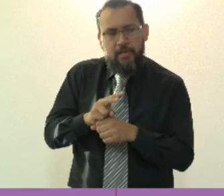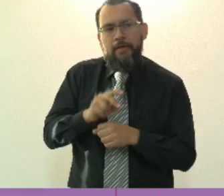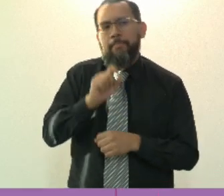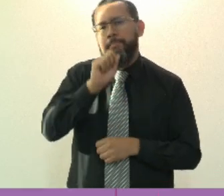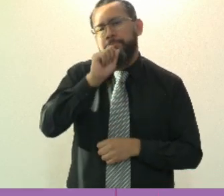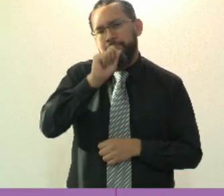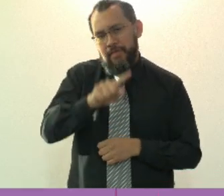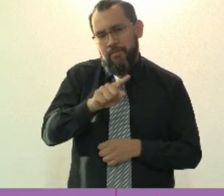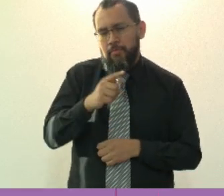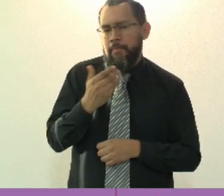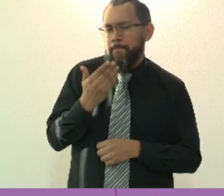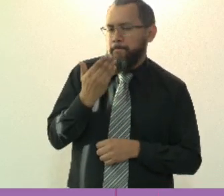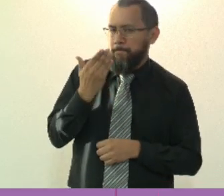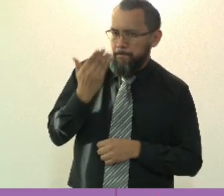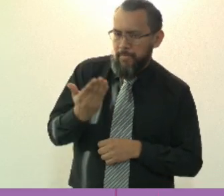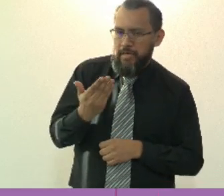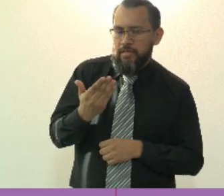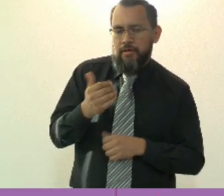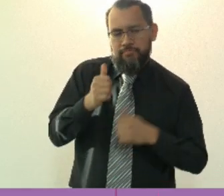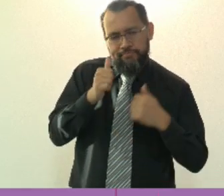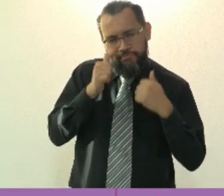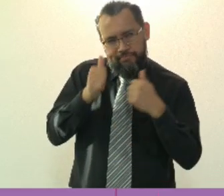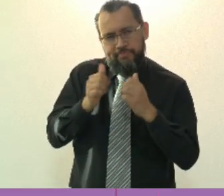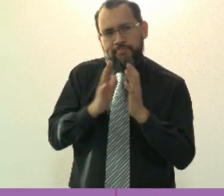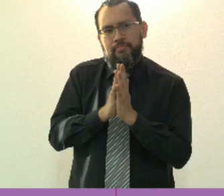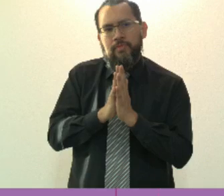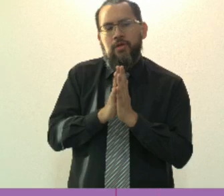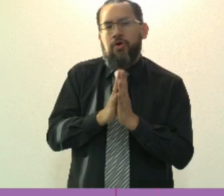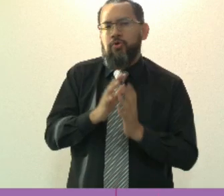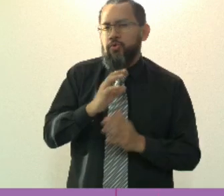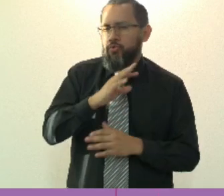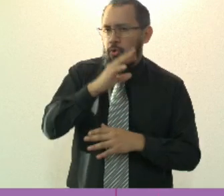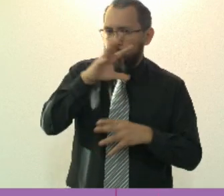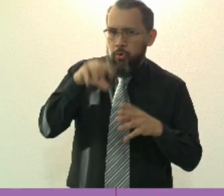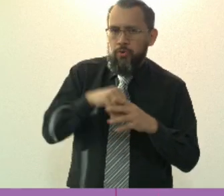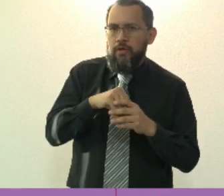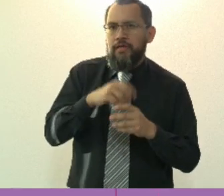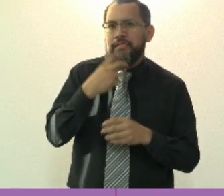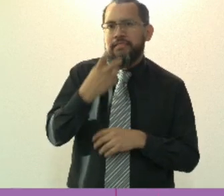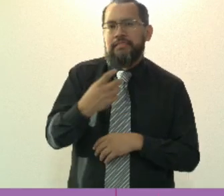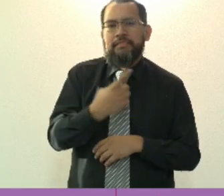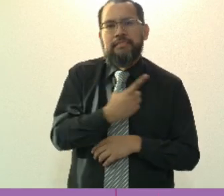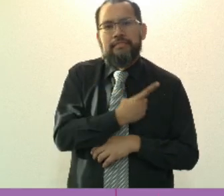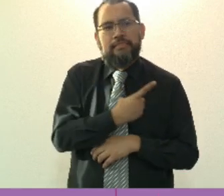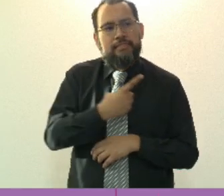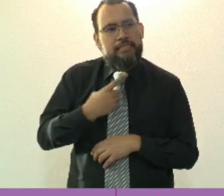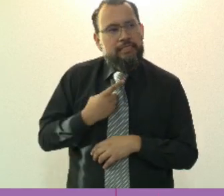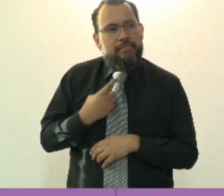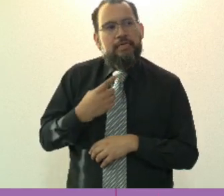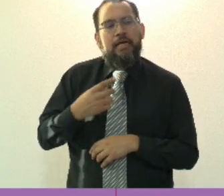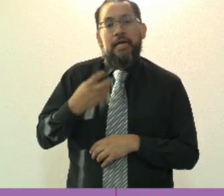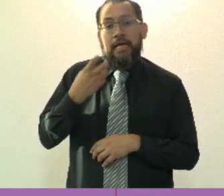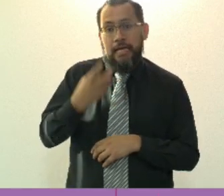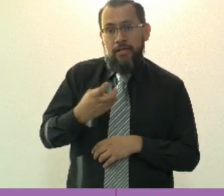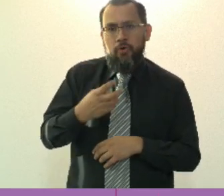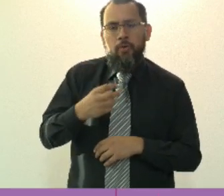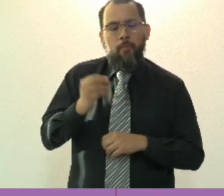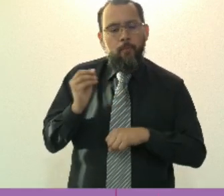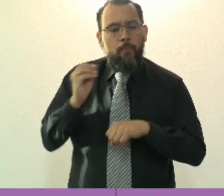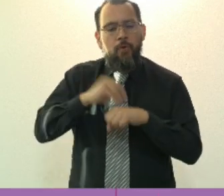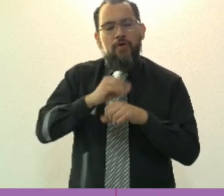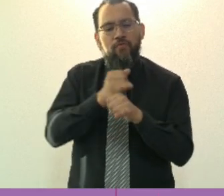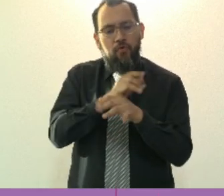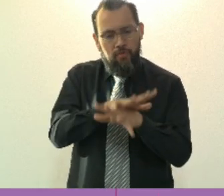pedirle muy obligatoriamente y atentamente al sujeto obligado que reponga la información si no la tiene,